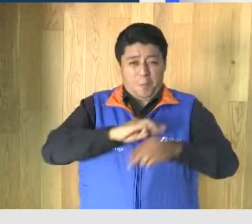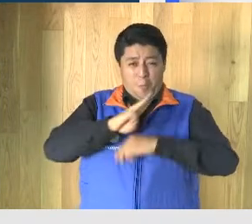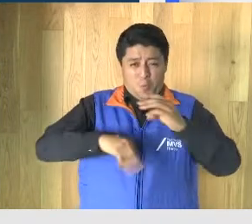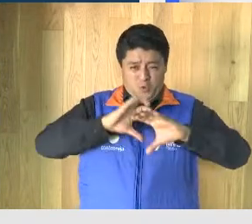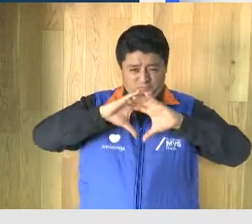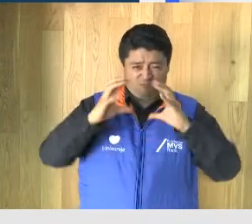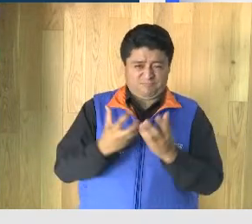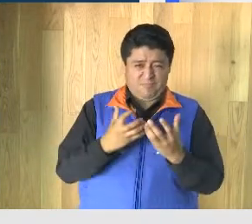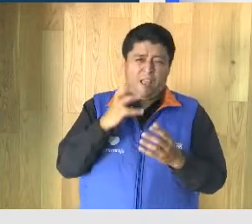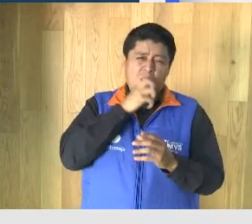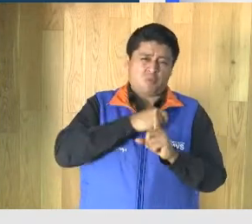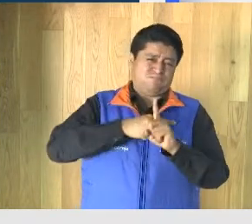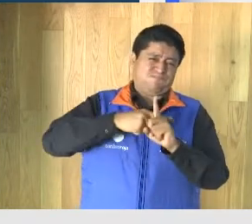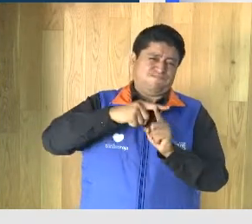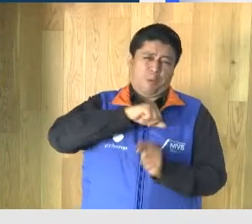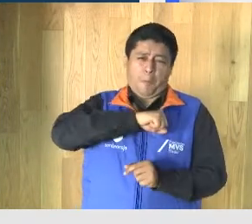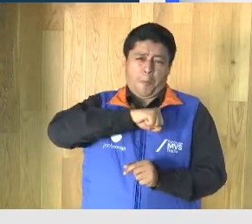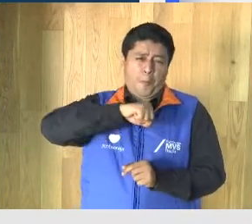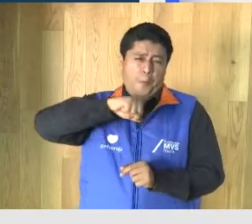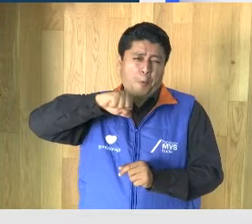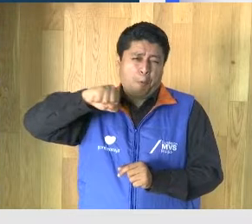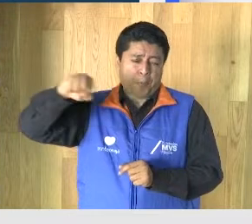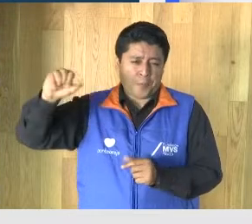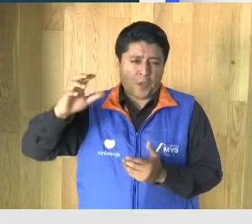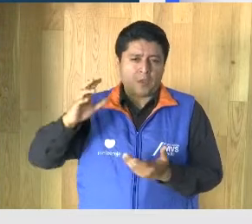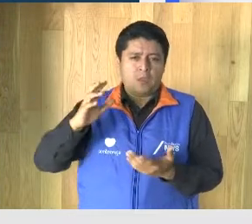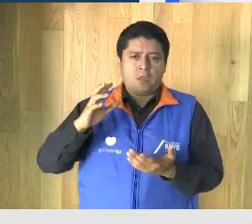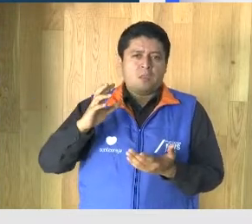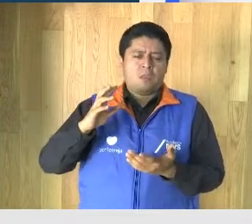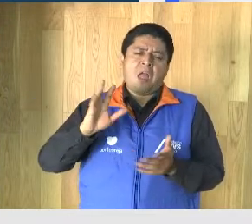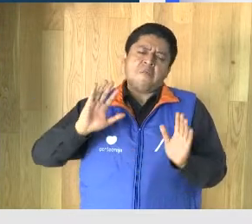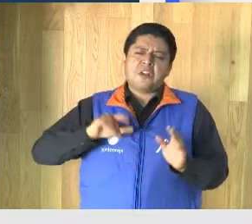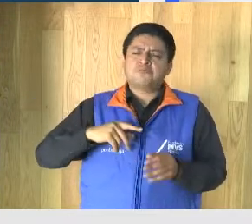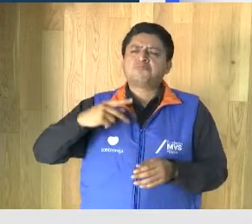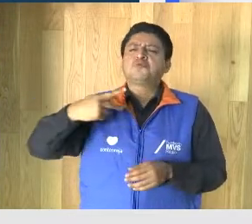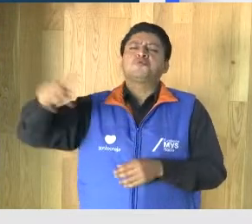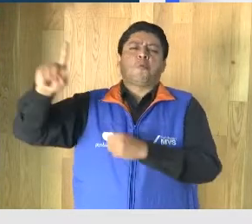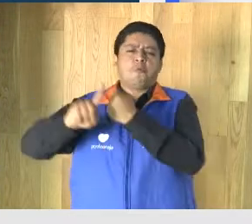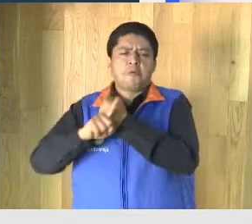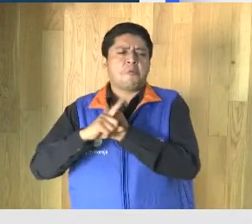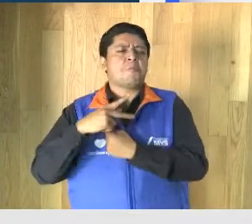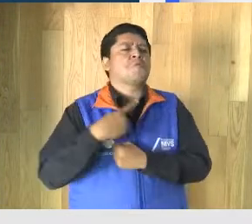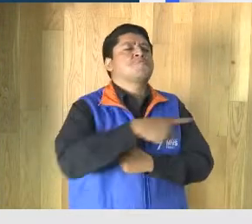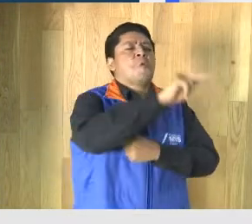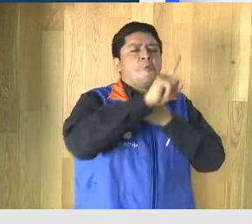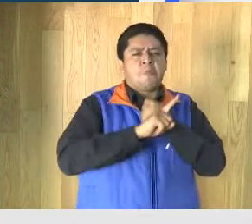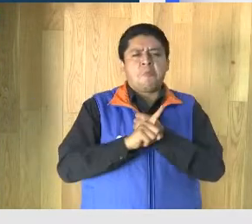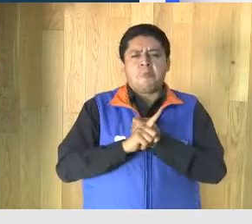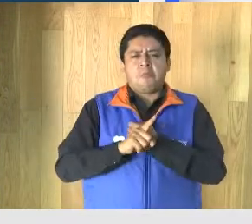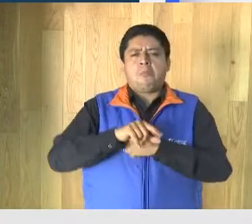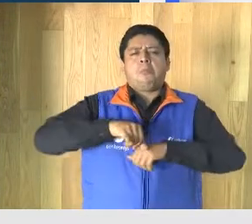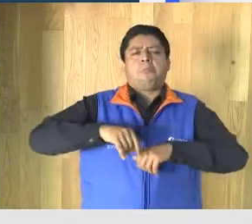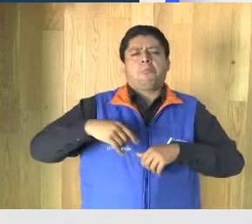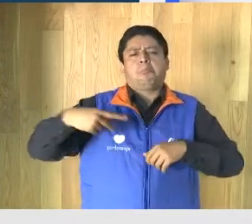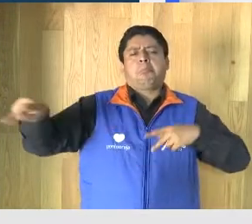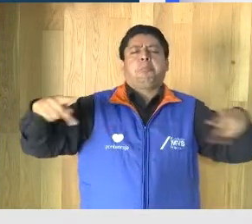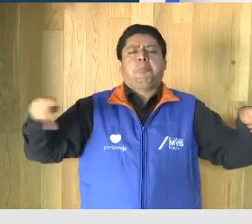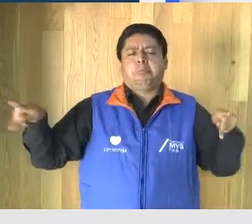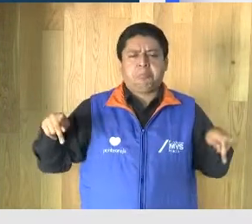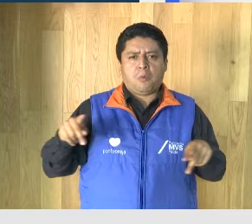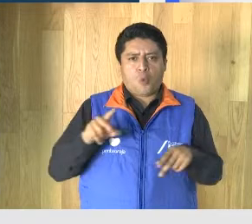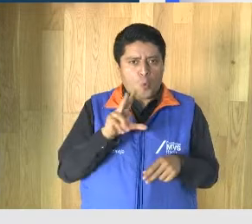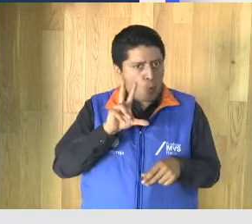la economía necesitábamos hacerla circular y necesitamos también que nuestras ciudades y nuestro planeta sea más sostenible, ¿no? Con lo